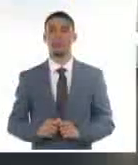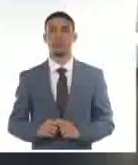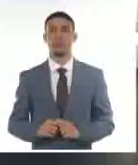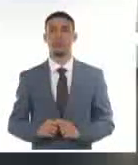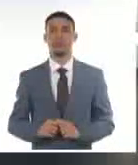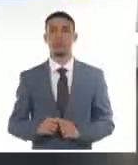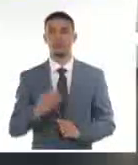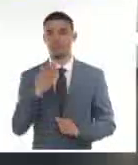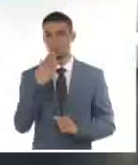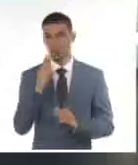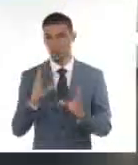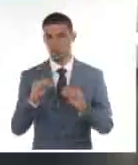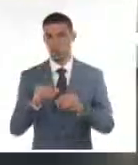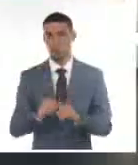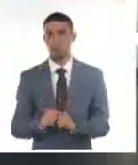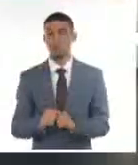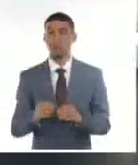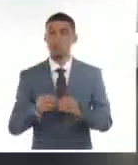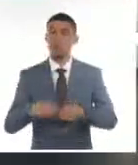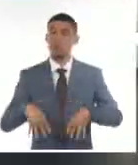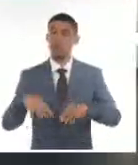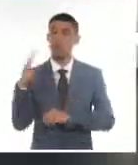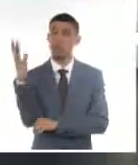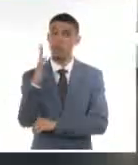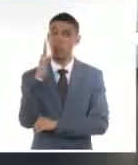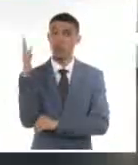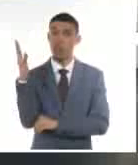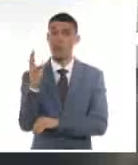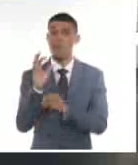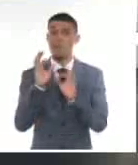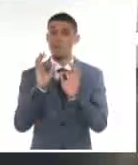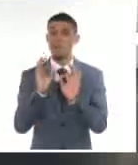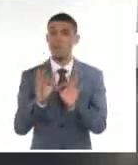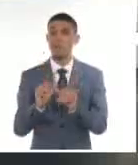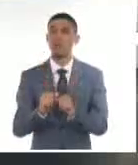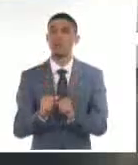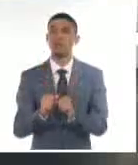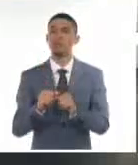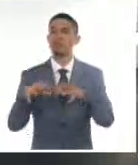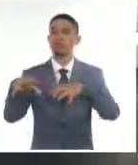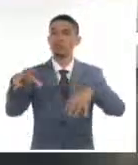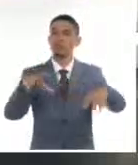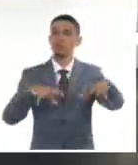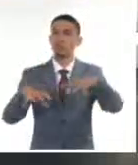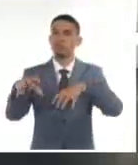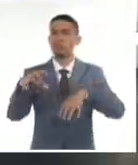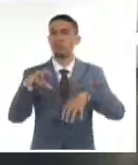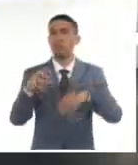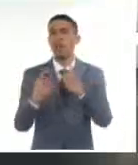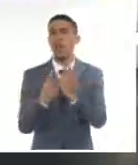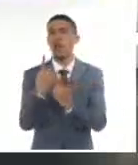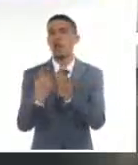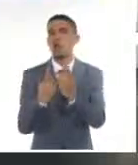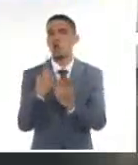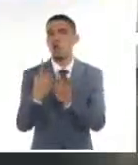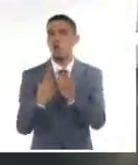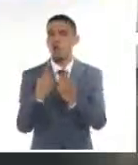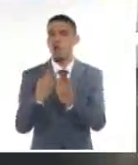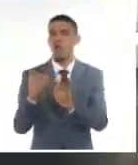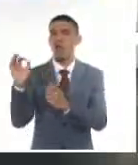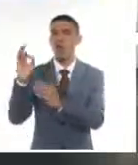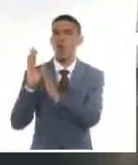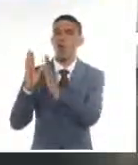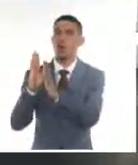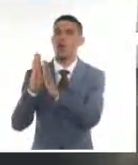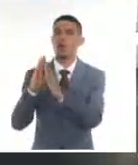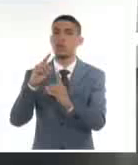Buenas noches las condiciones del tiempo en nuestro país marcadas por las escasas precipitaciones solamente algunas lluvias aisladas en zonas de la región Oriental y las temperaturas que